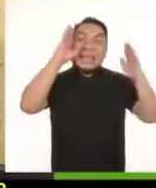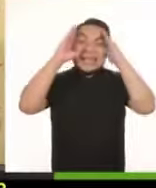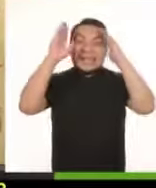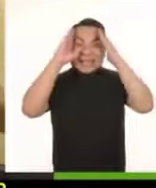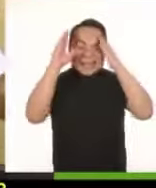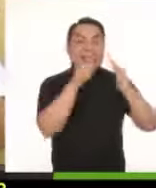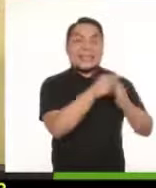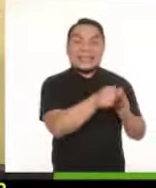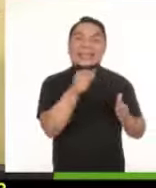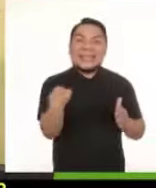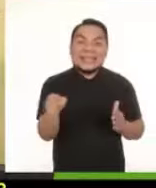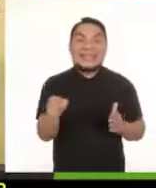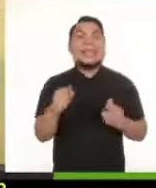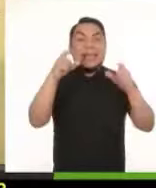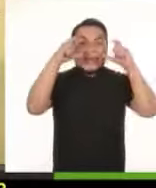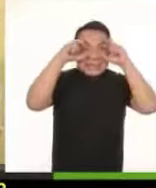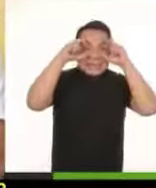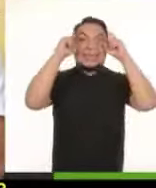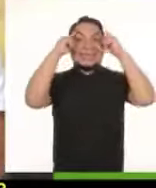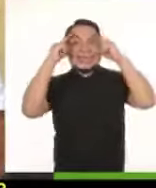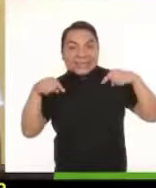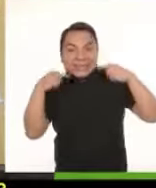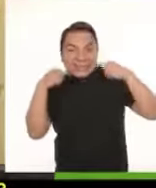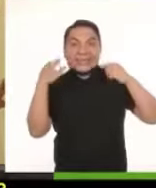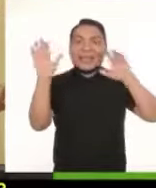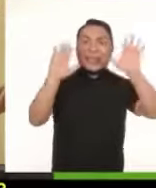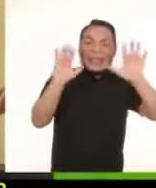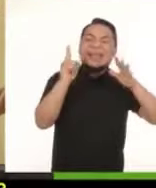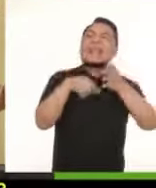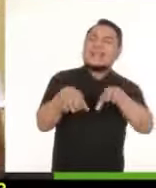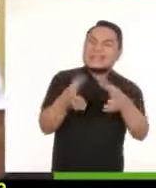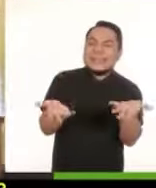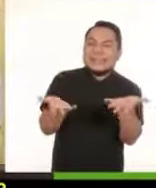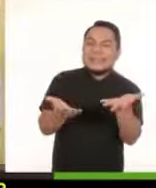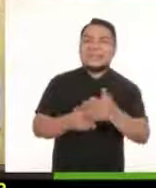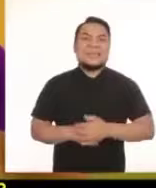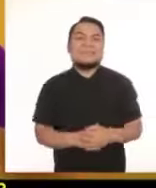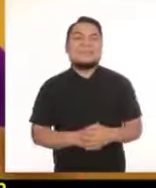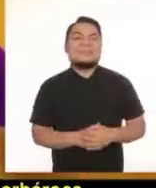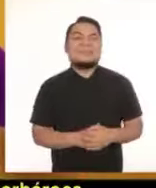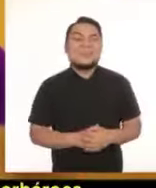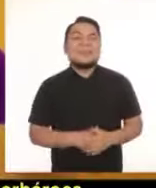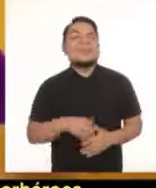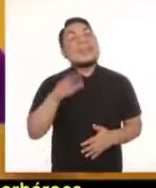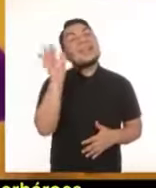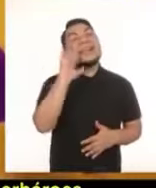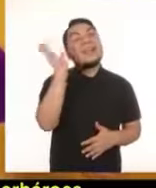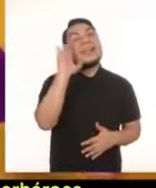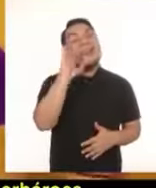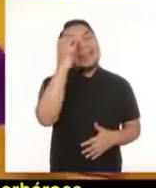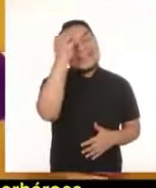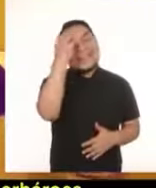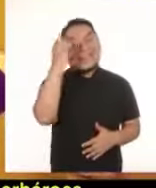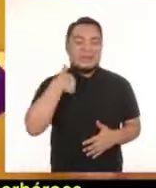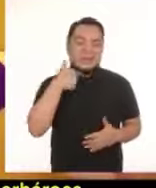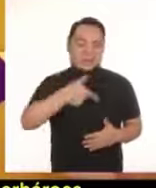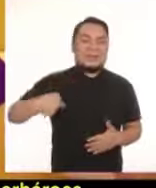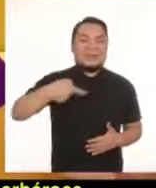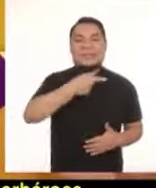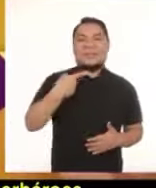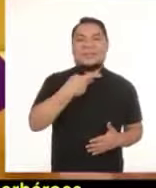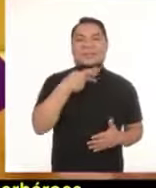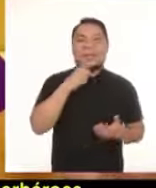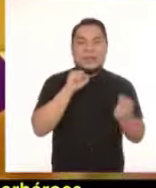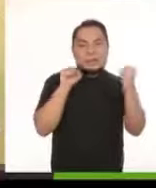¡Hola, Tita! ¡Hola, Tito! ¿Qué hacen? ¡Hola, Daniel! ¡Nos hemos convertido